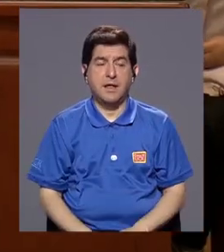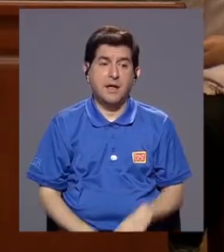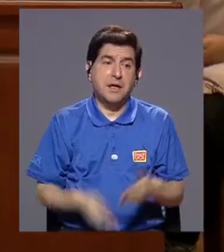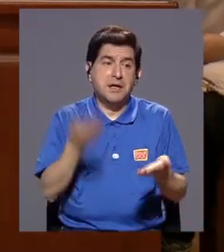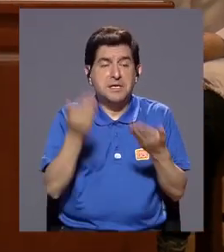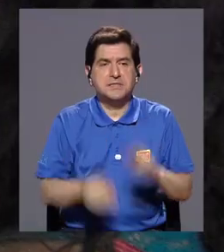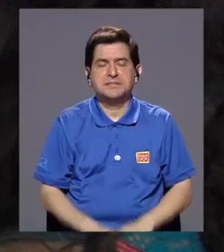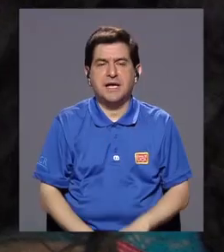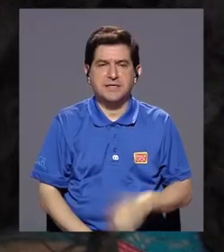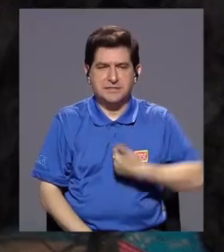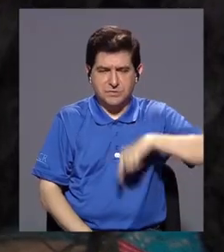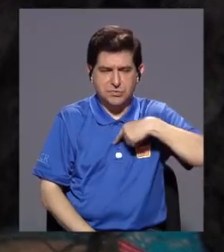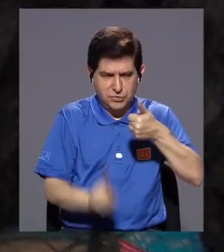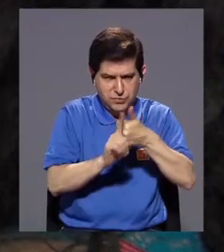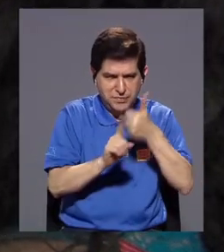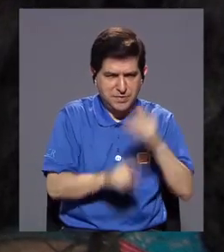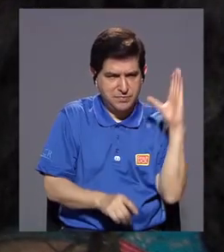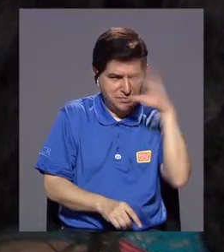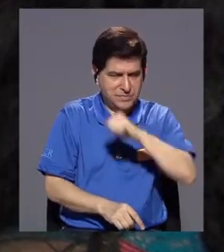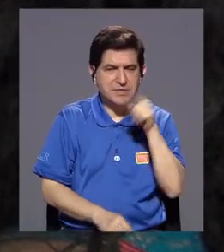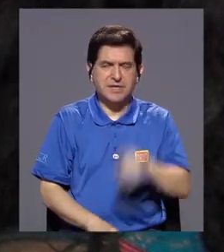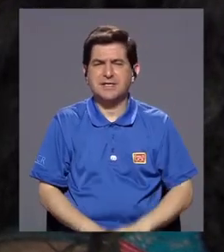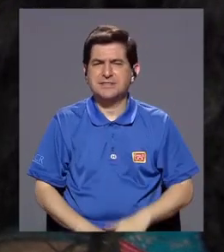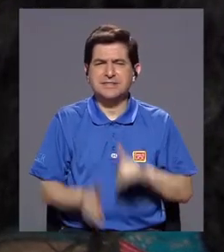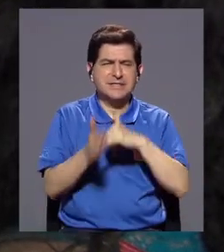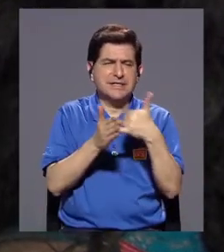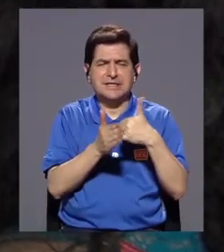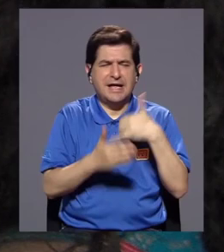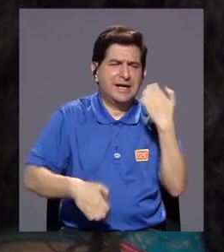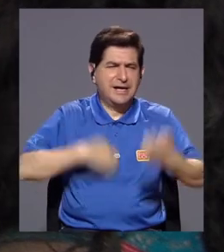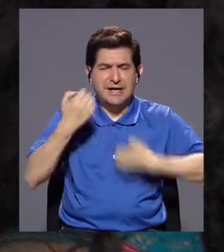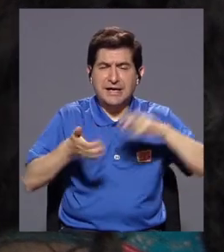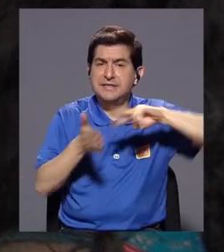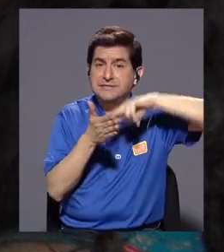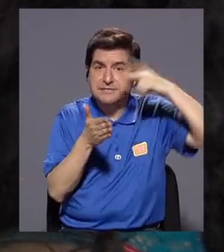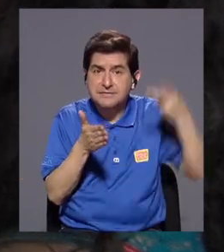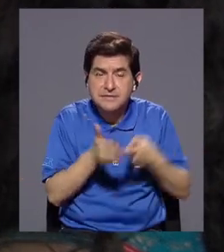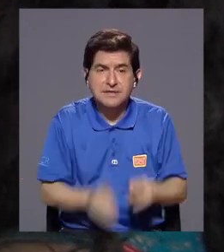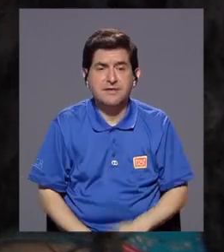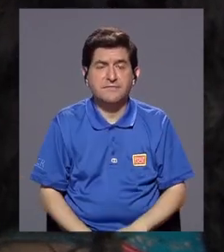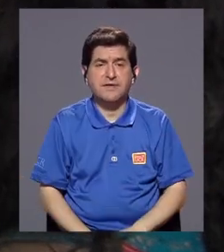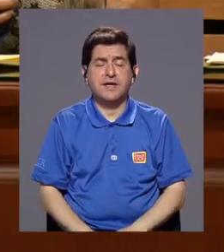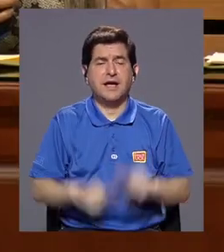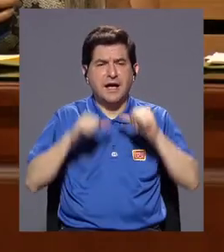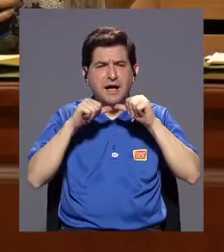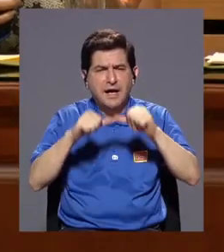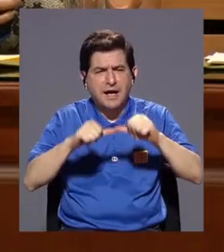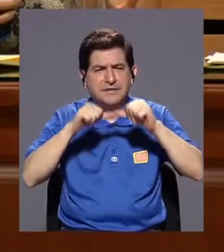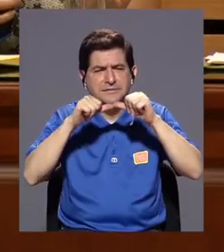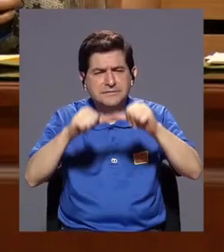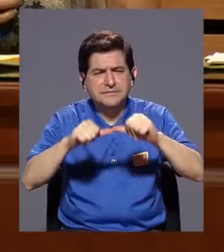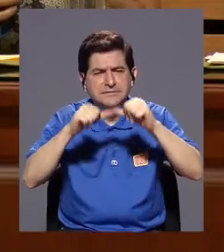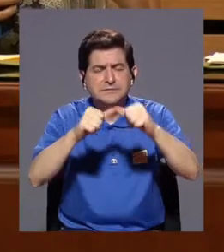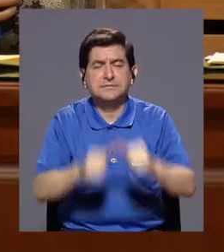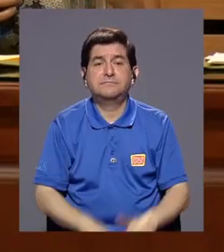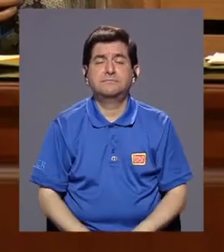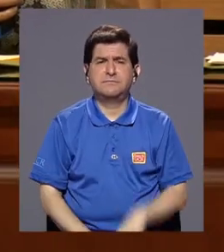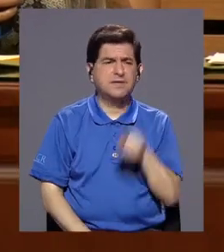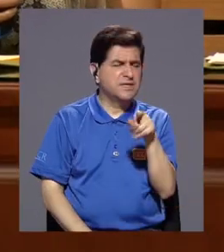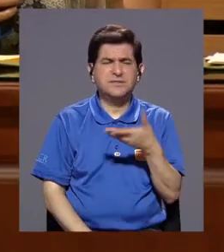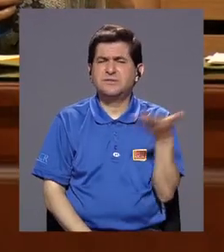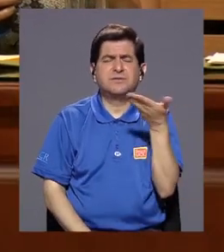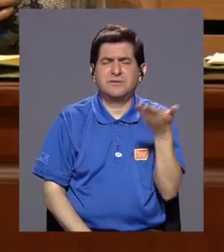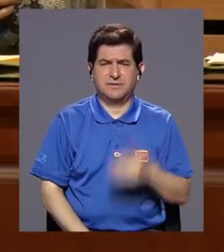esta vulnerabilidad emocional, lo que conlleva a una cronicidad que esto implica que